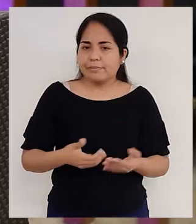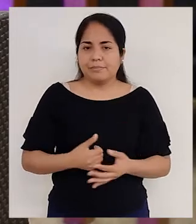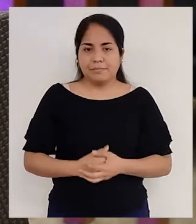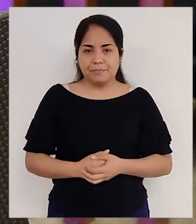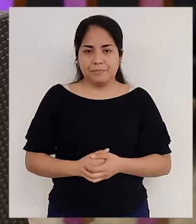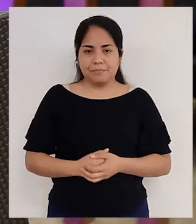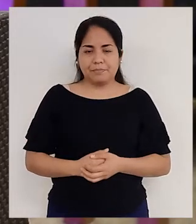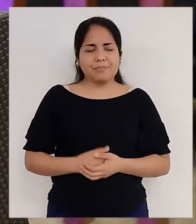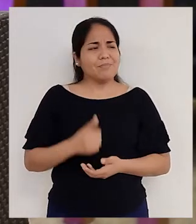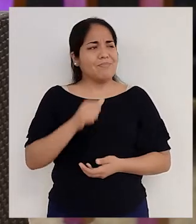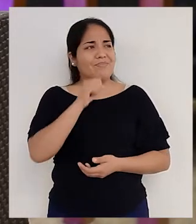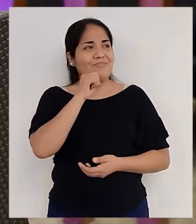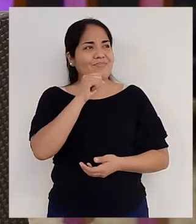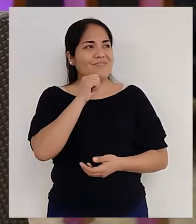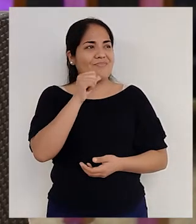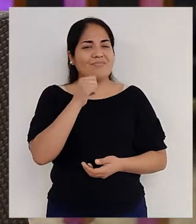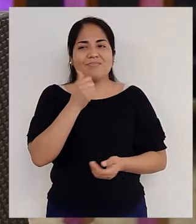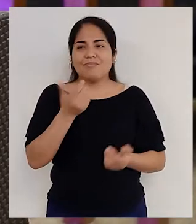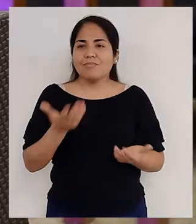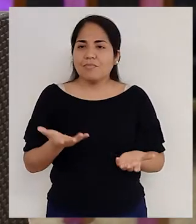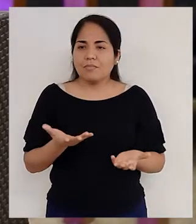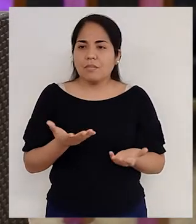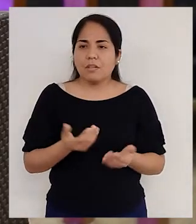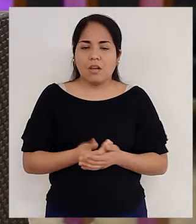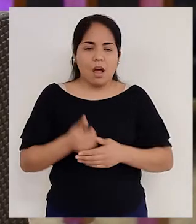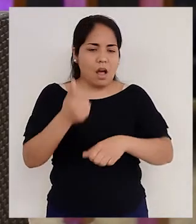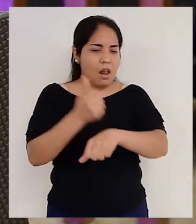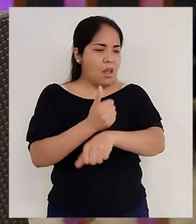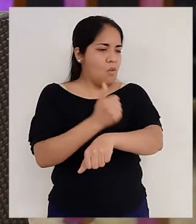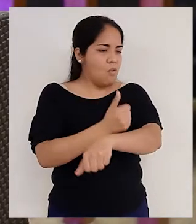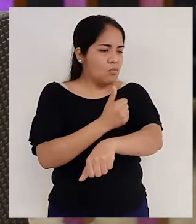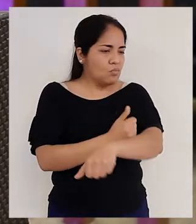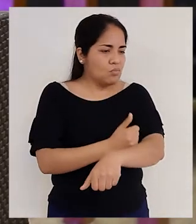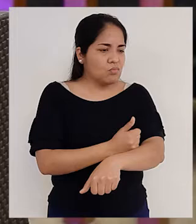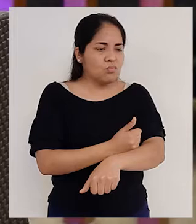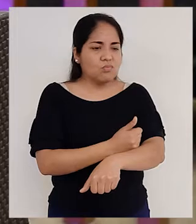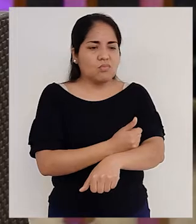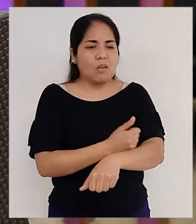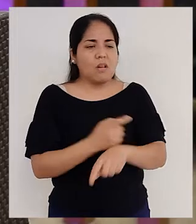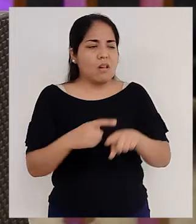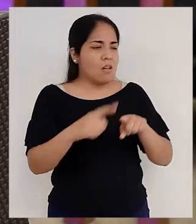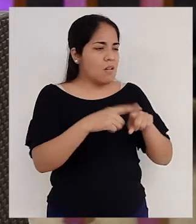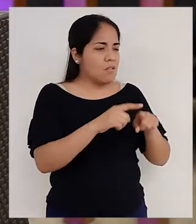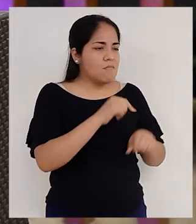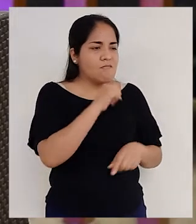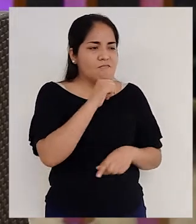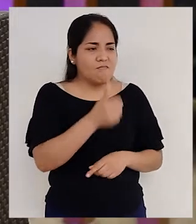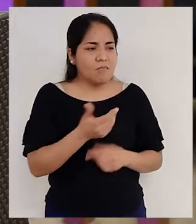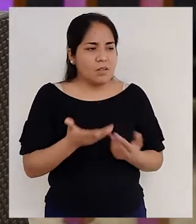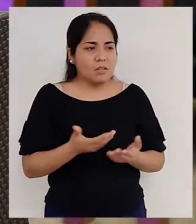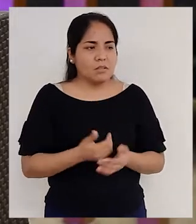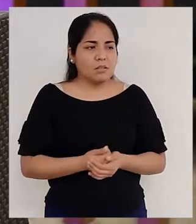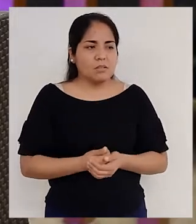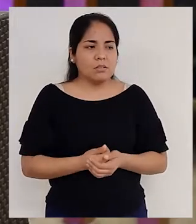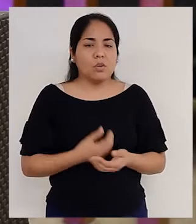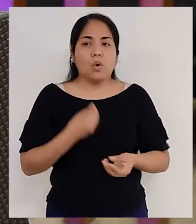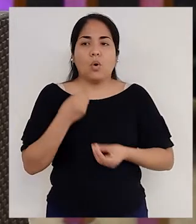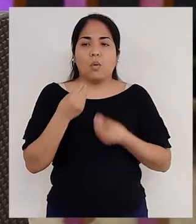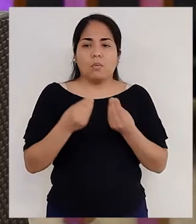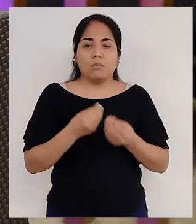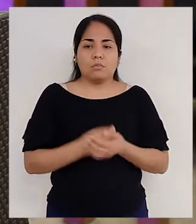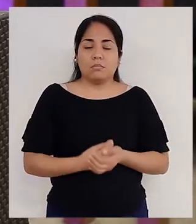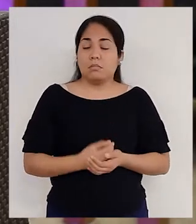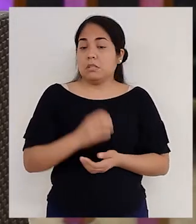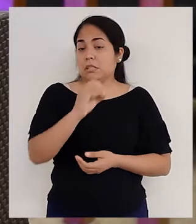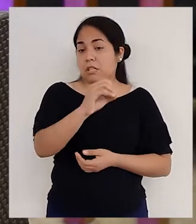acceso. ¿Qué es lo que le falta nuevamente a las autoridades? ¿Qué es lo que falta para que puedan por lo